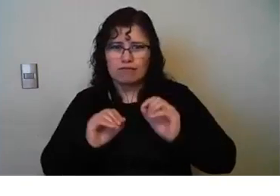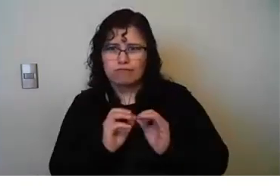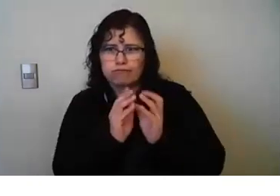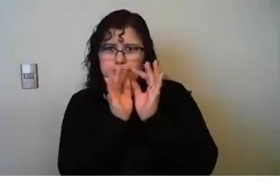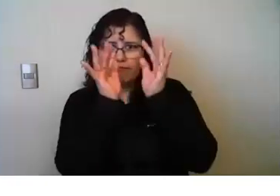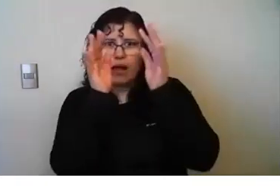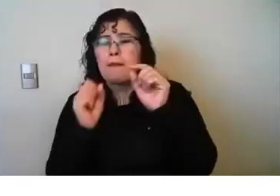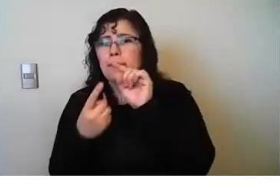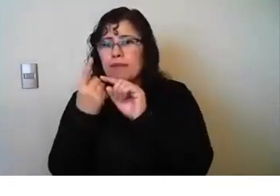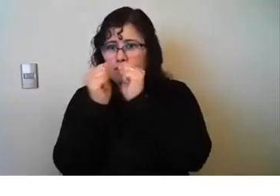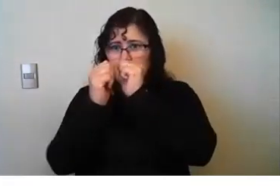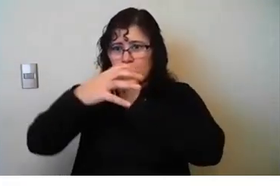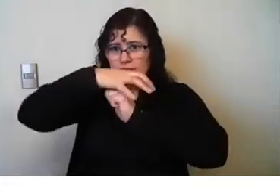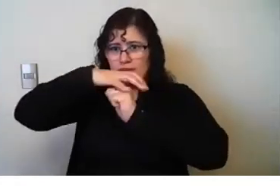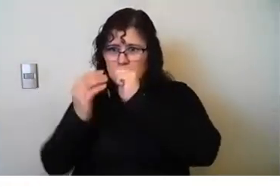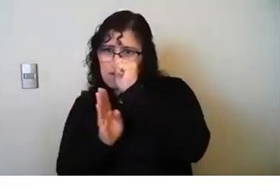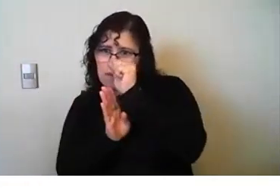aparte del encéfalo,